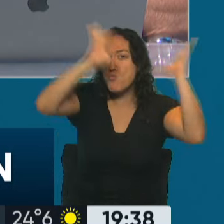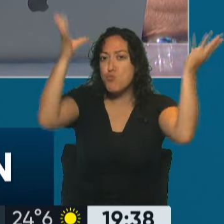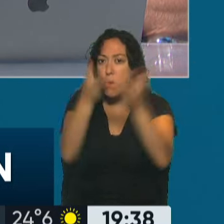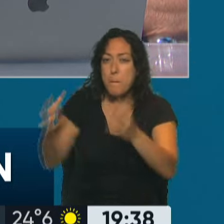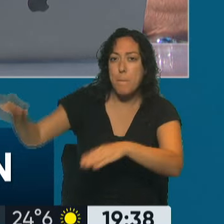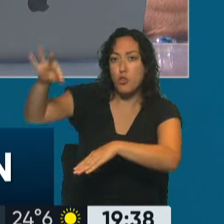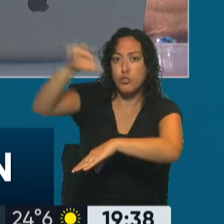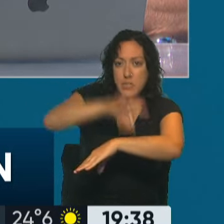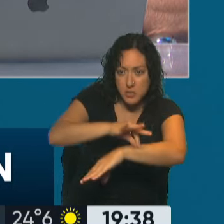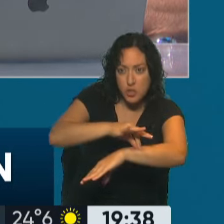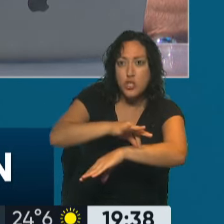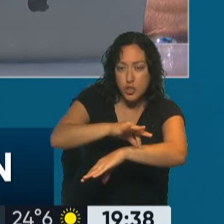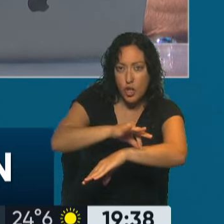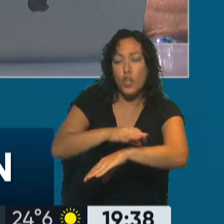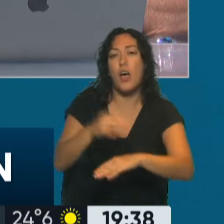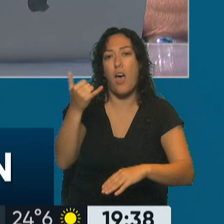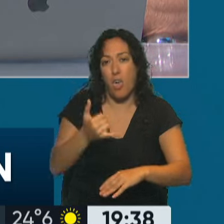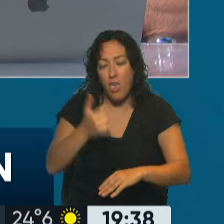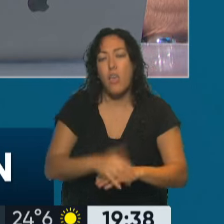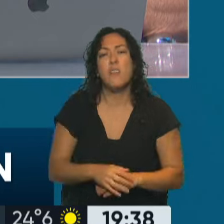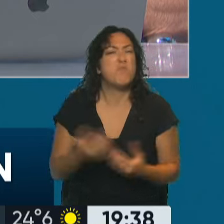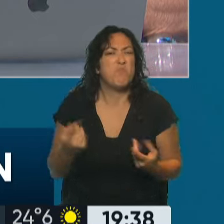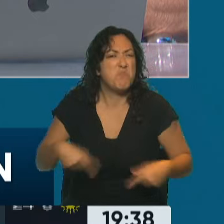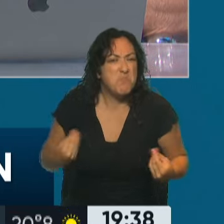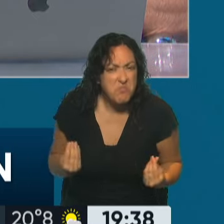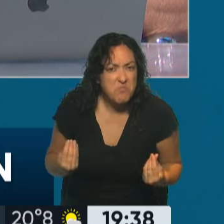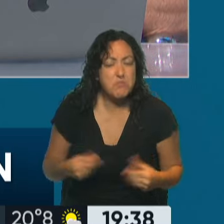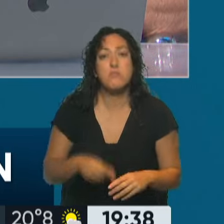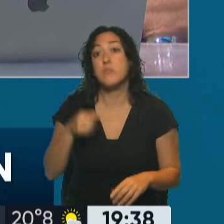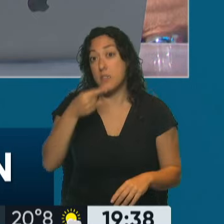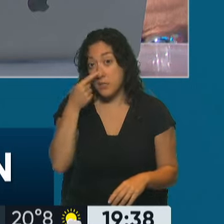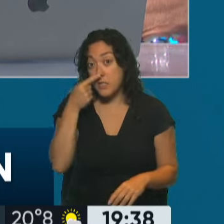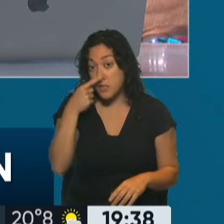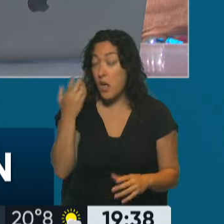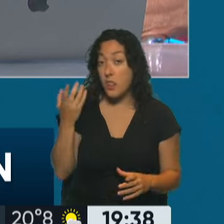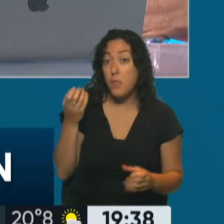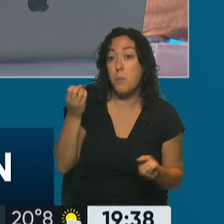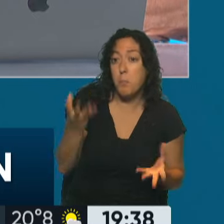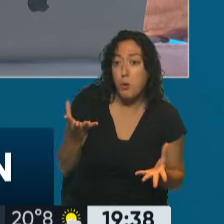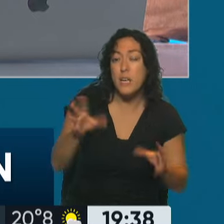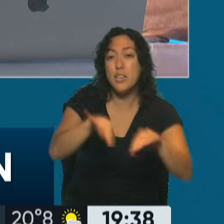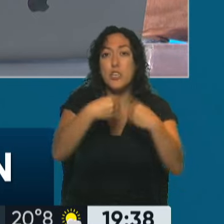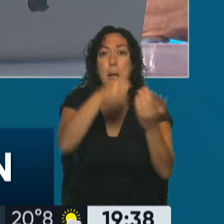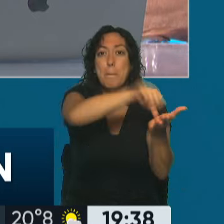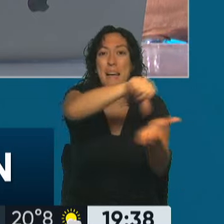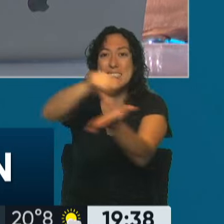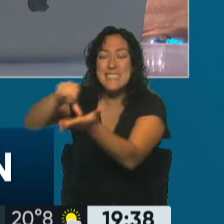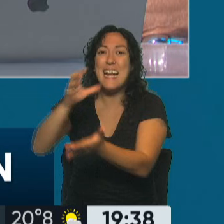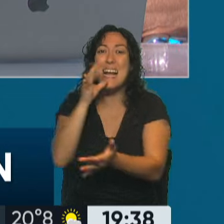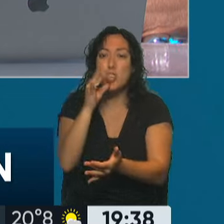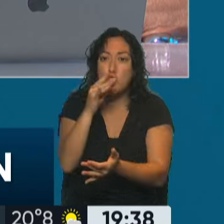de World mosquito program y De qué trata es bastante interesante porque han ido por 14 países